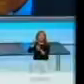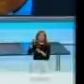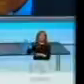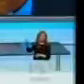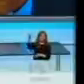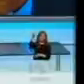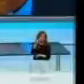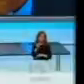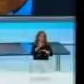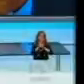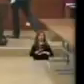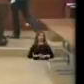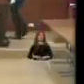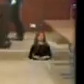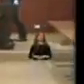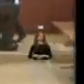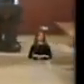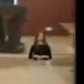retorne al país.